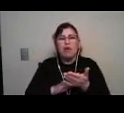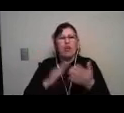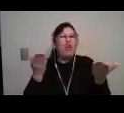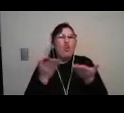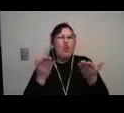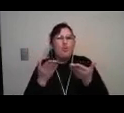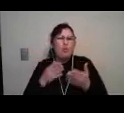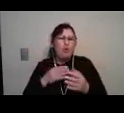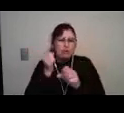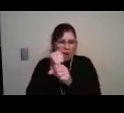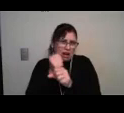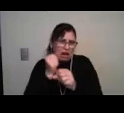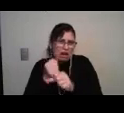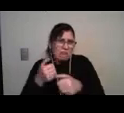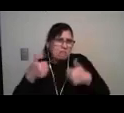tal.